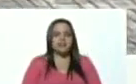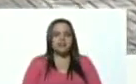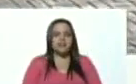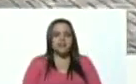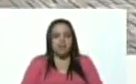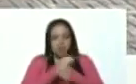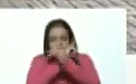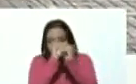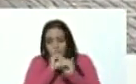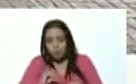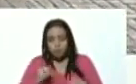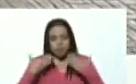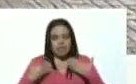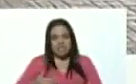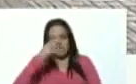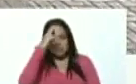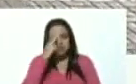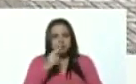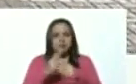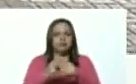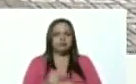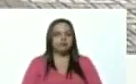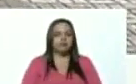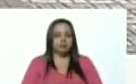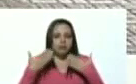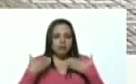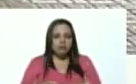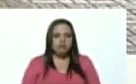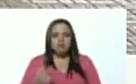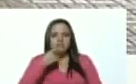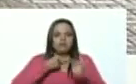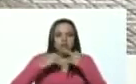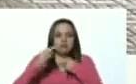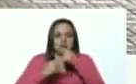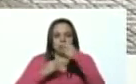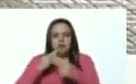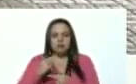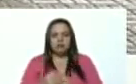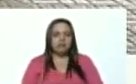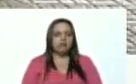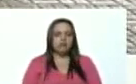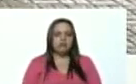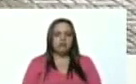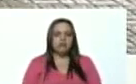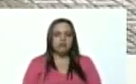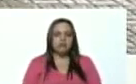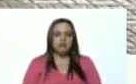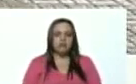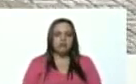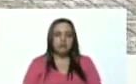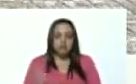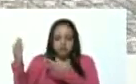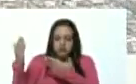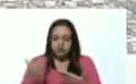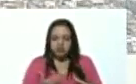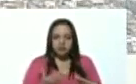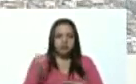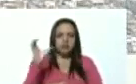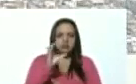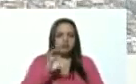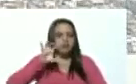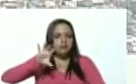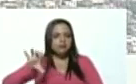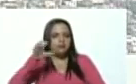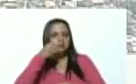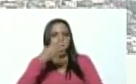visten de honor, se visten de tricolor para recibir en la Gran Caracas, patriota, bella